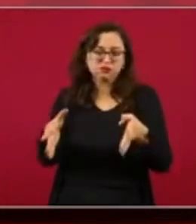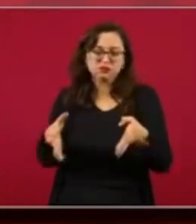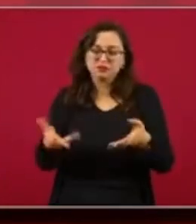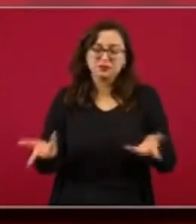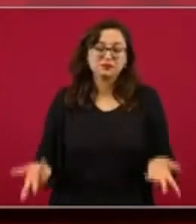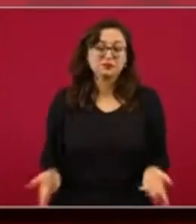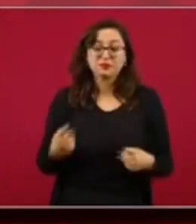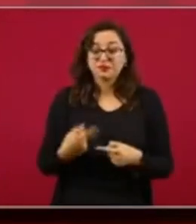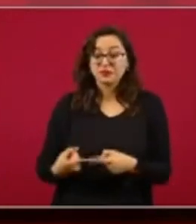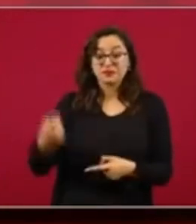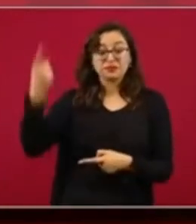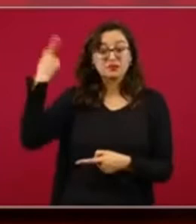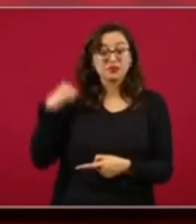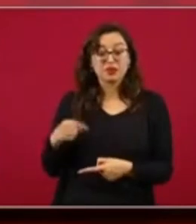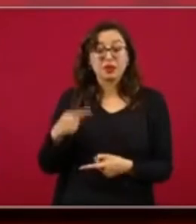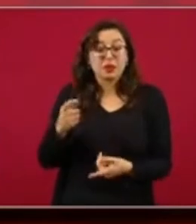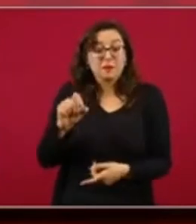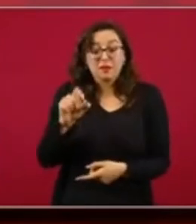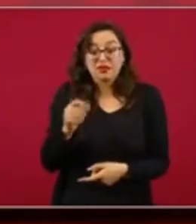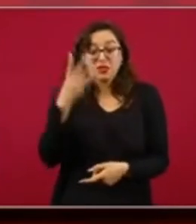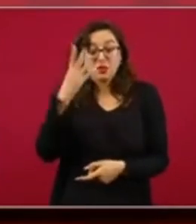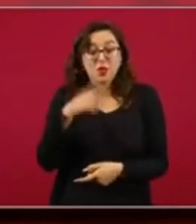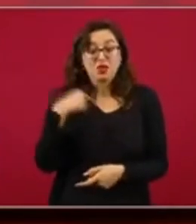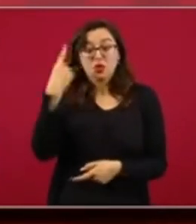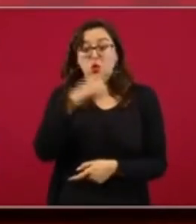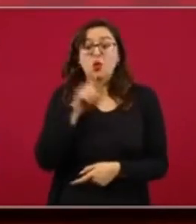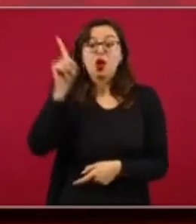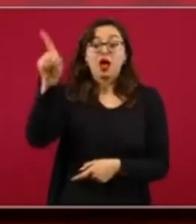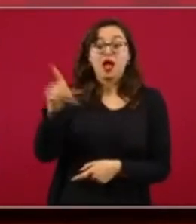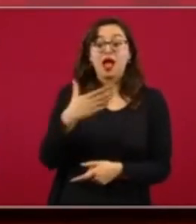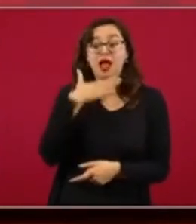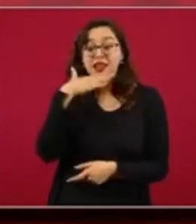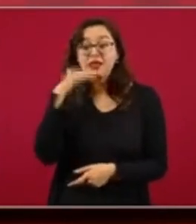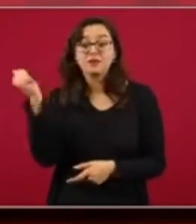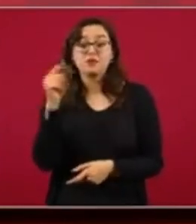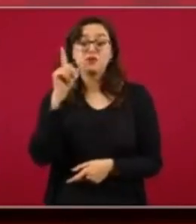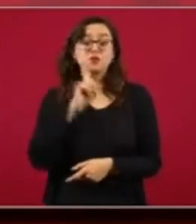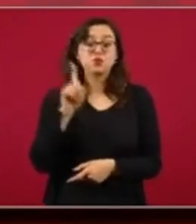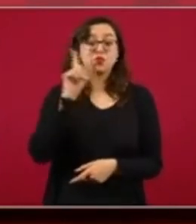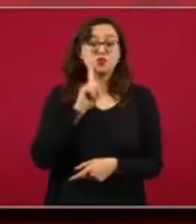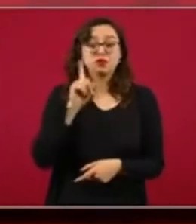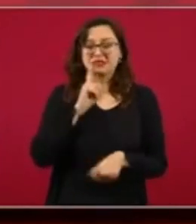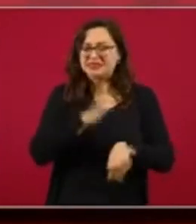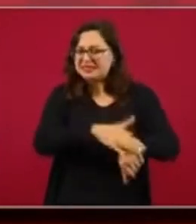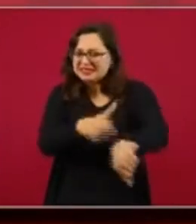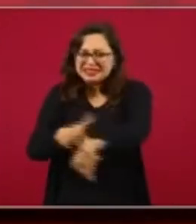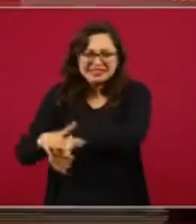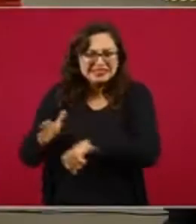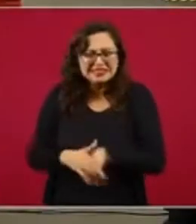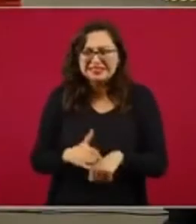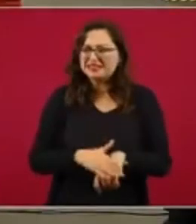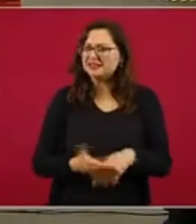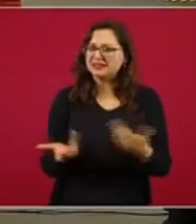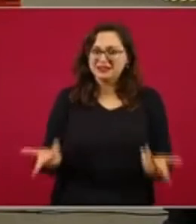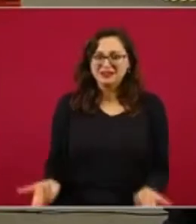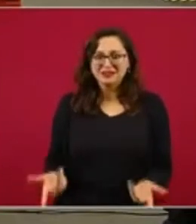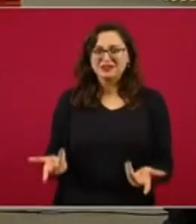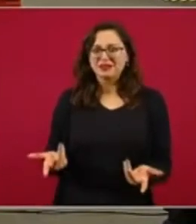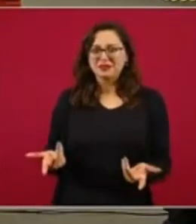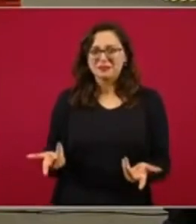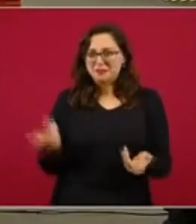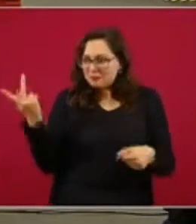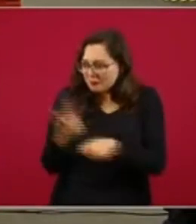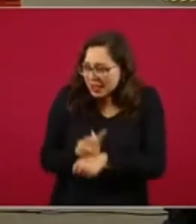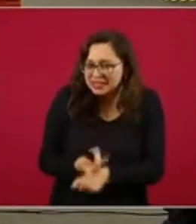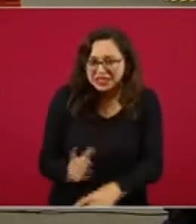Hace 24 horas la canciller alemana Angela Merkel hacía un llamado enfático, por la misma razón, a